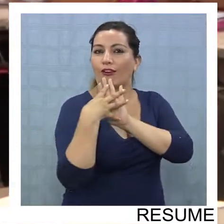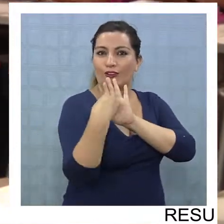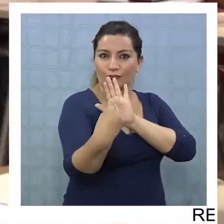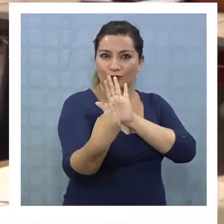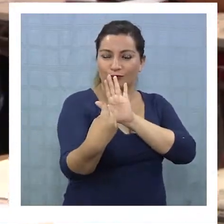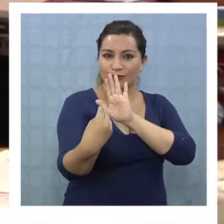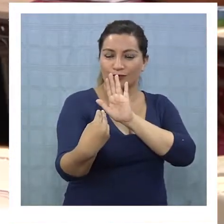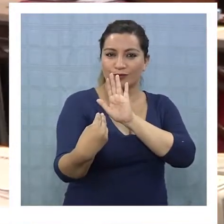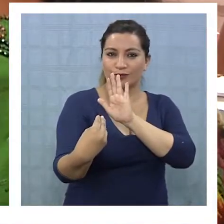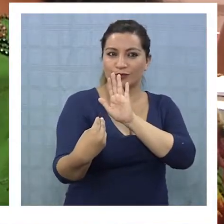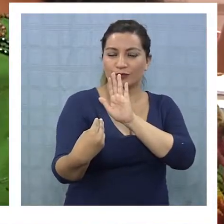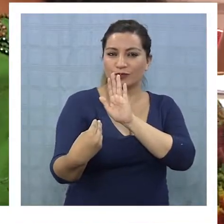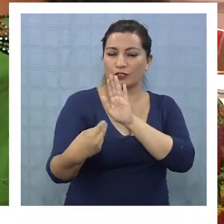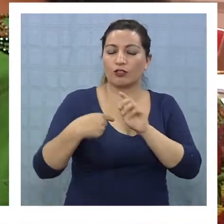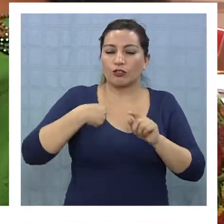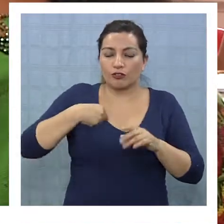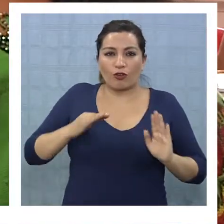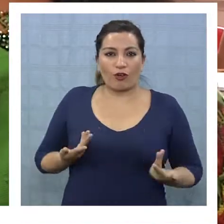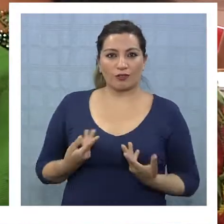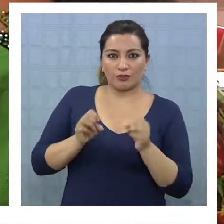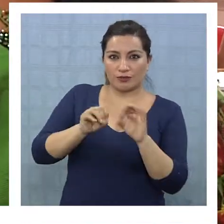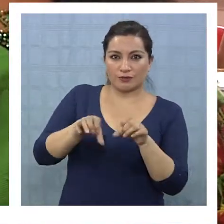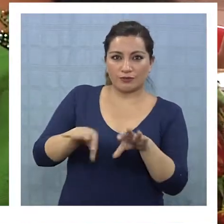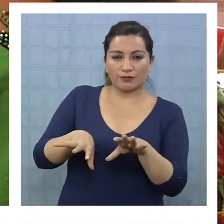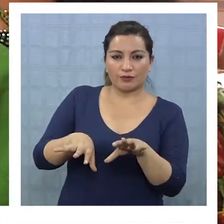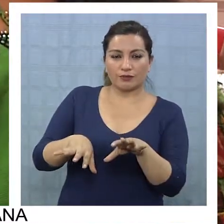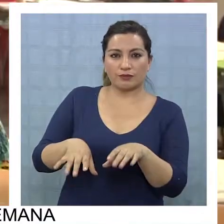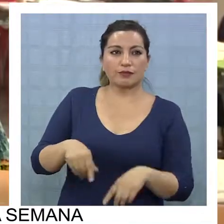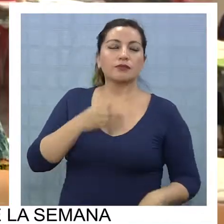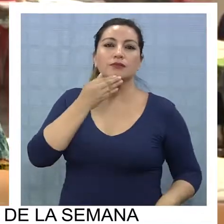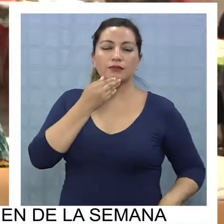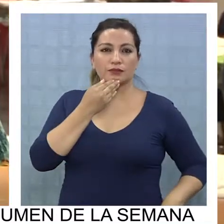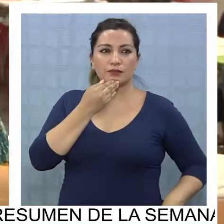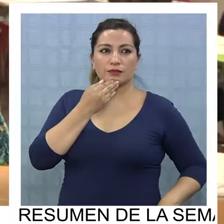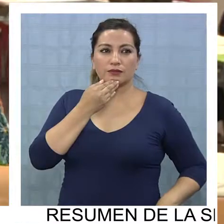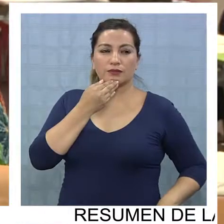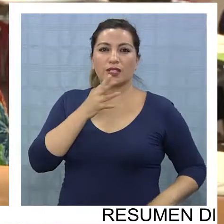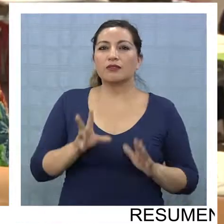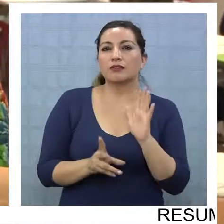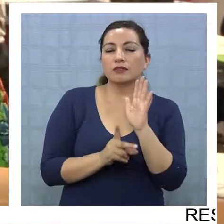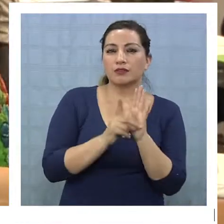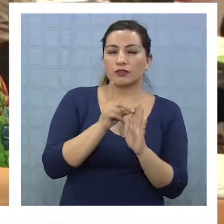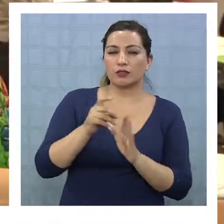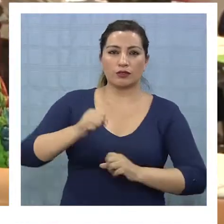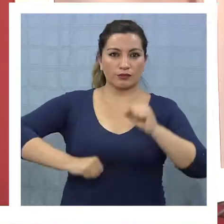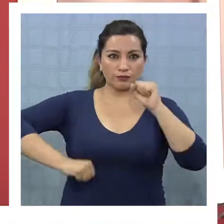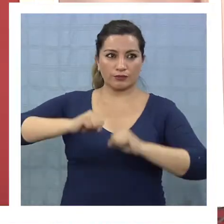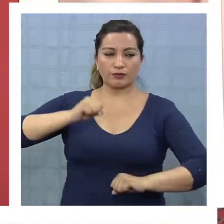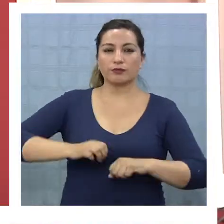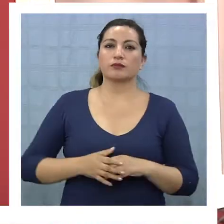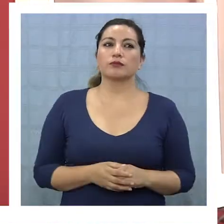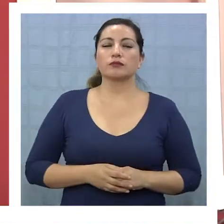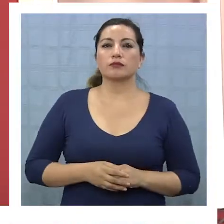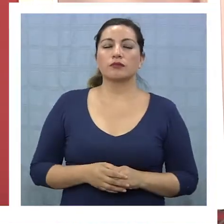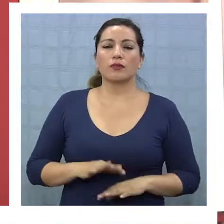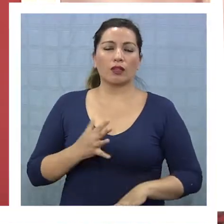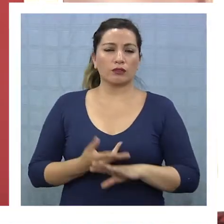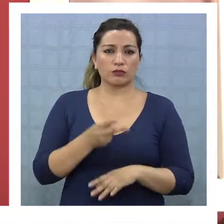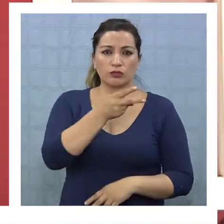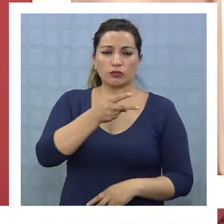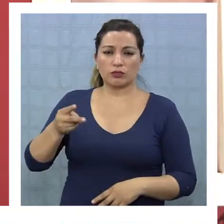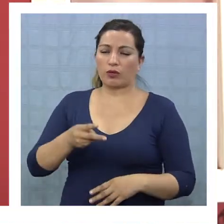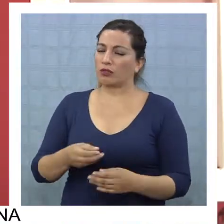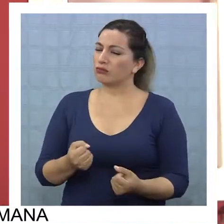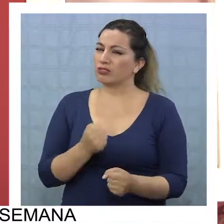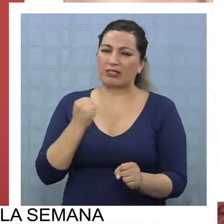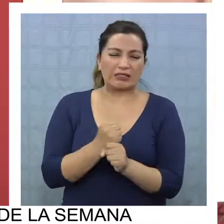la capacitación que se tiene. Básicamente es sobre desarrollo empresarial. Han sido dos semanas